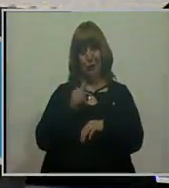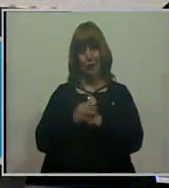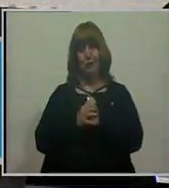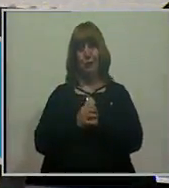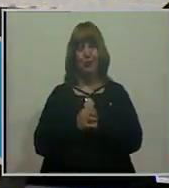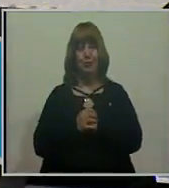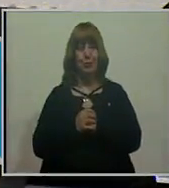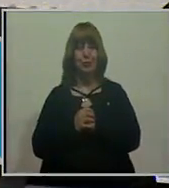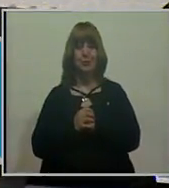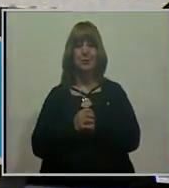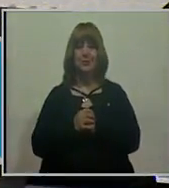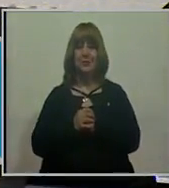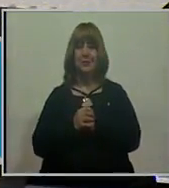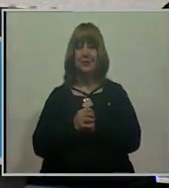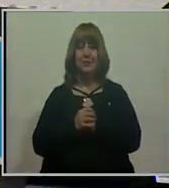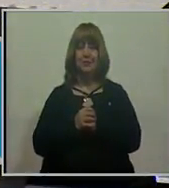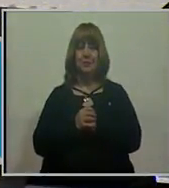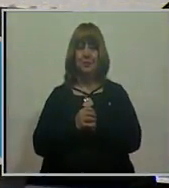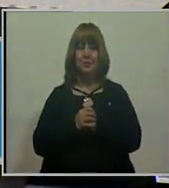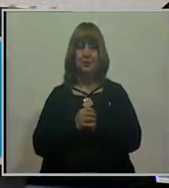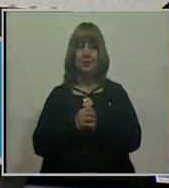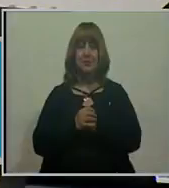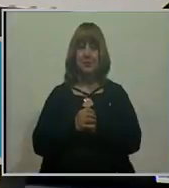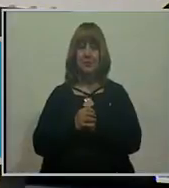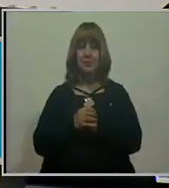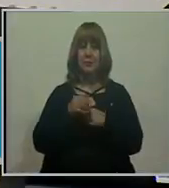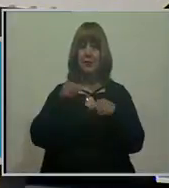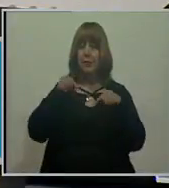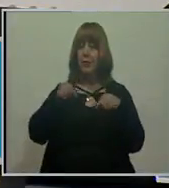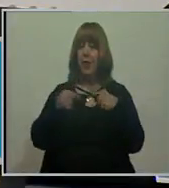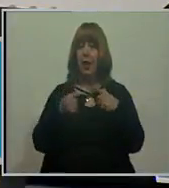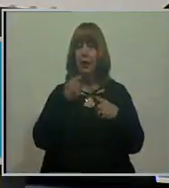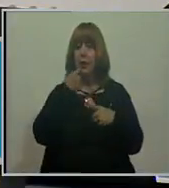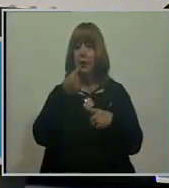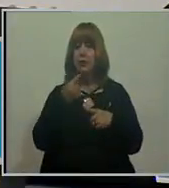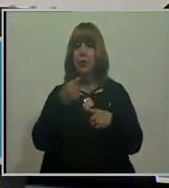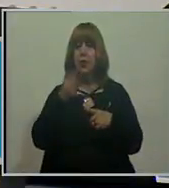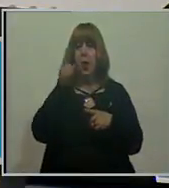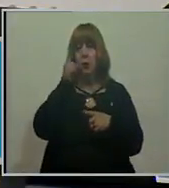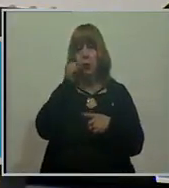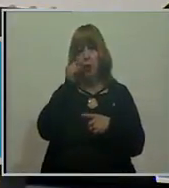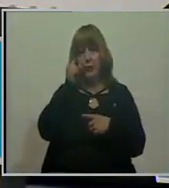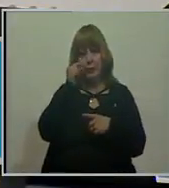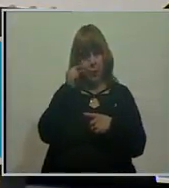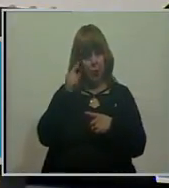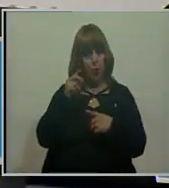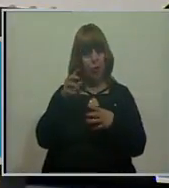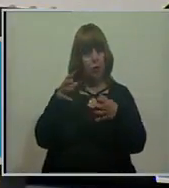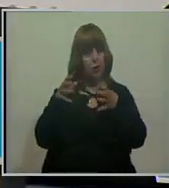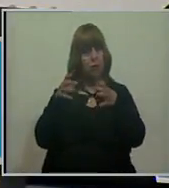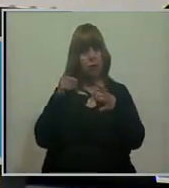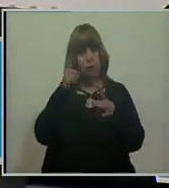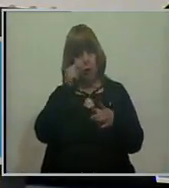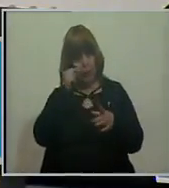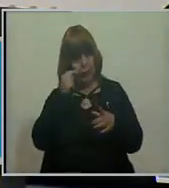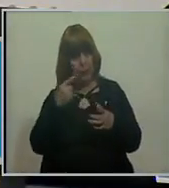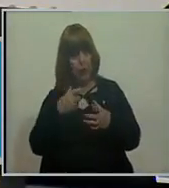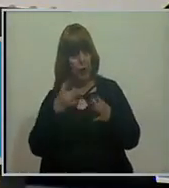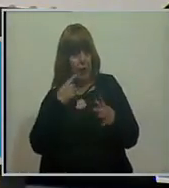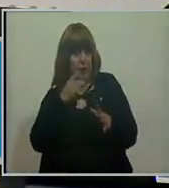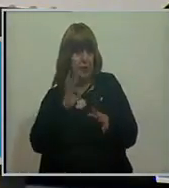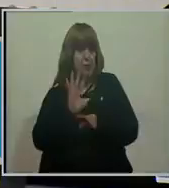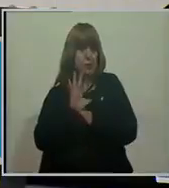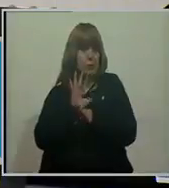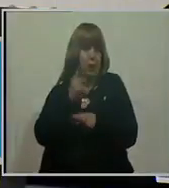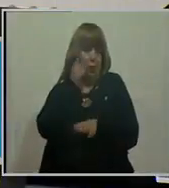Bueno, vamos a escuchar justamente repercusiones en cuanto a lo político. Por supuesto que hay mucho de esto, todo es de esto, en